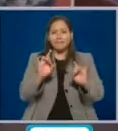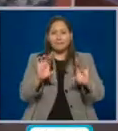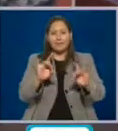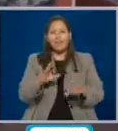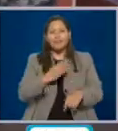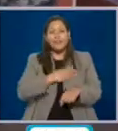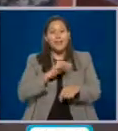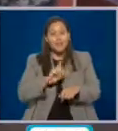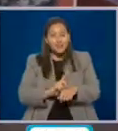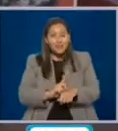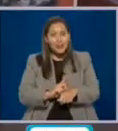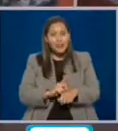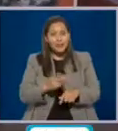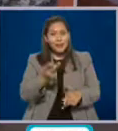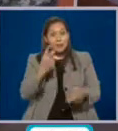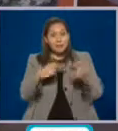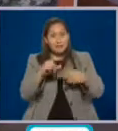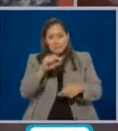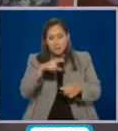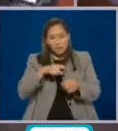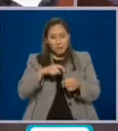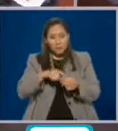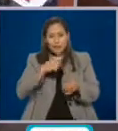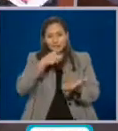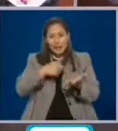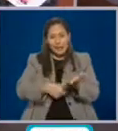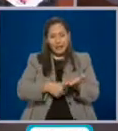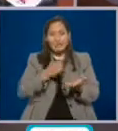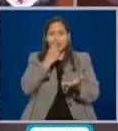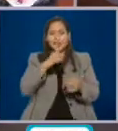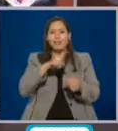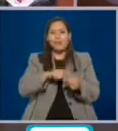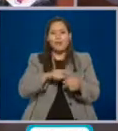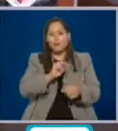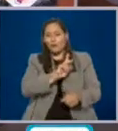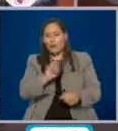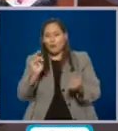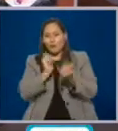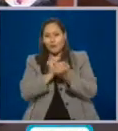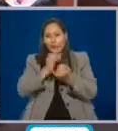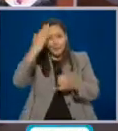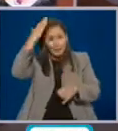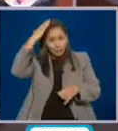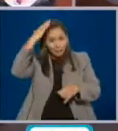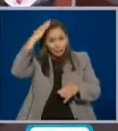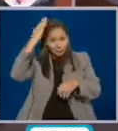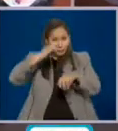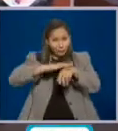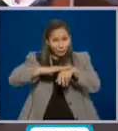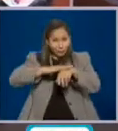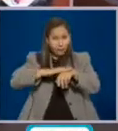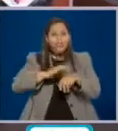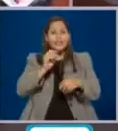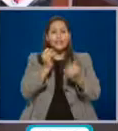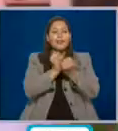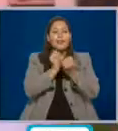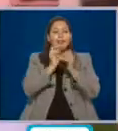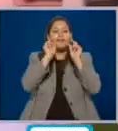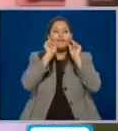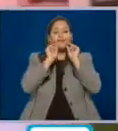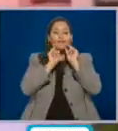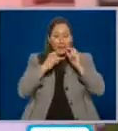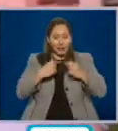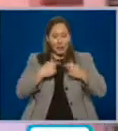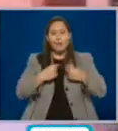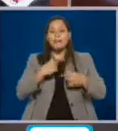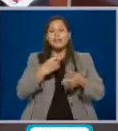bien. Vienen del mismo color. Le llegó el memorándum. Mira, Sí. Ahí está. nos rasuramos y Coloridos. nos pusimos nuestra camisa ¡Eso! rosa. Yo